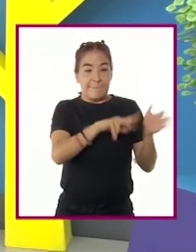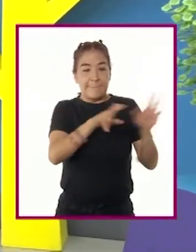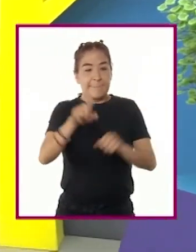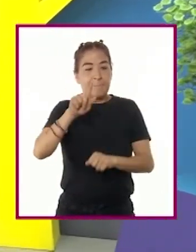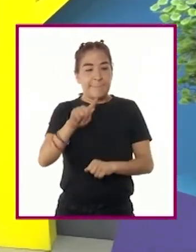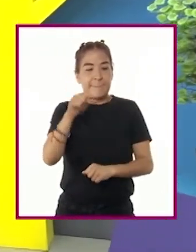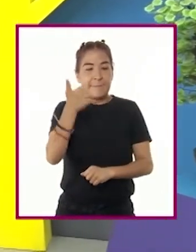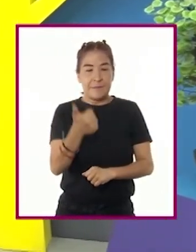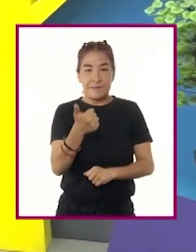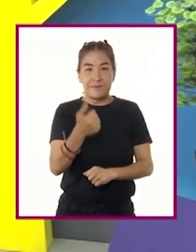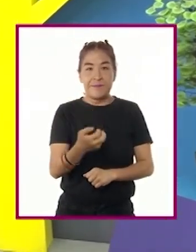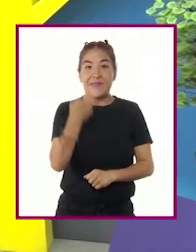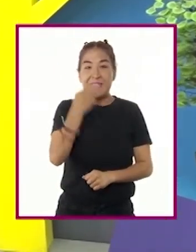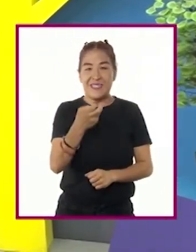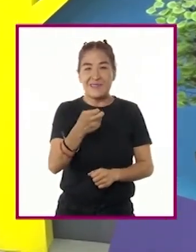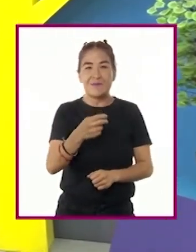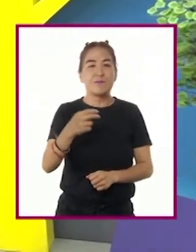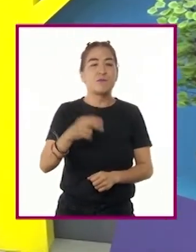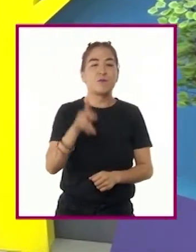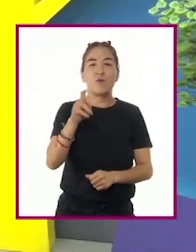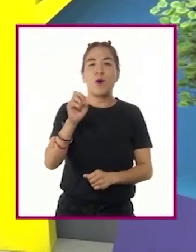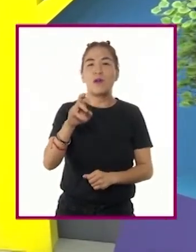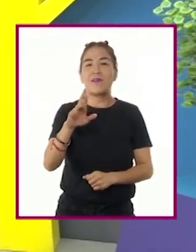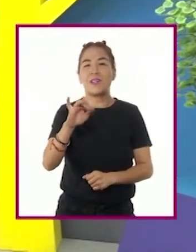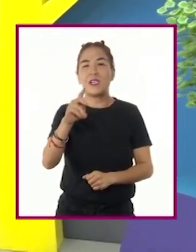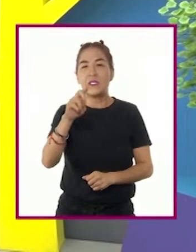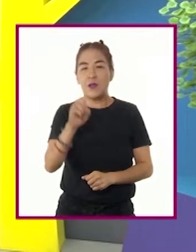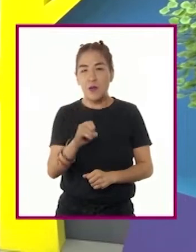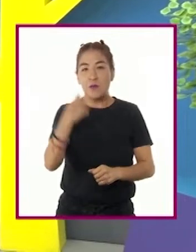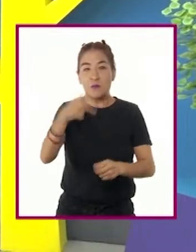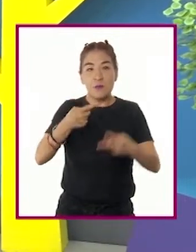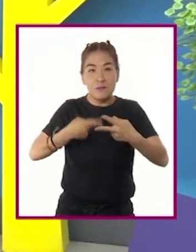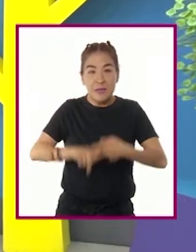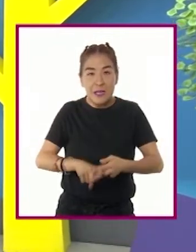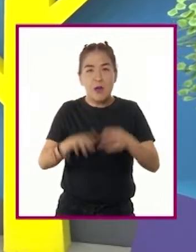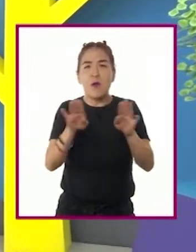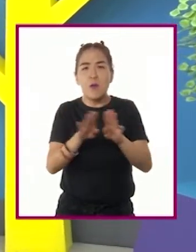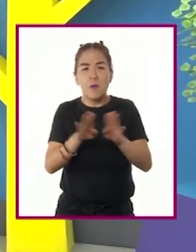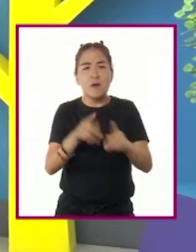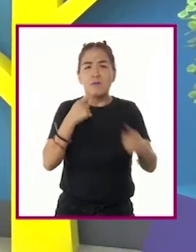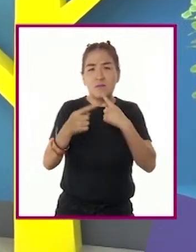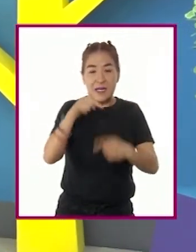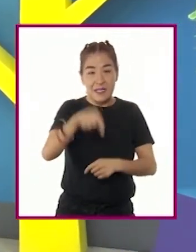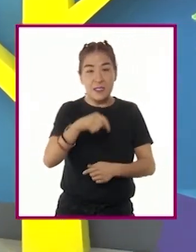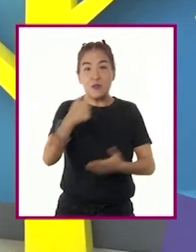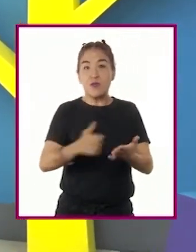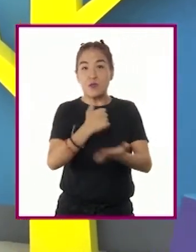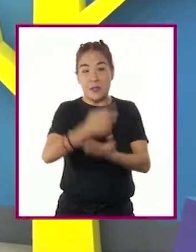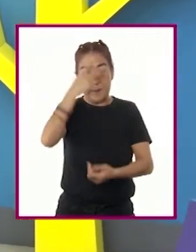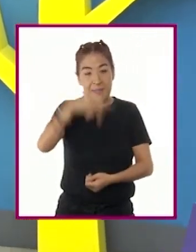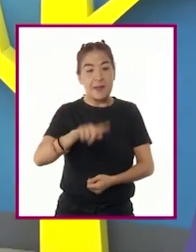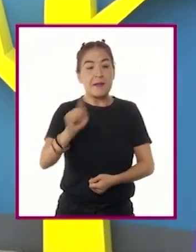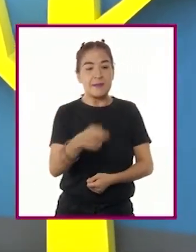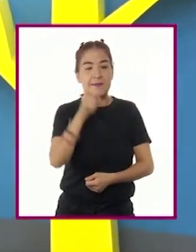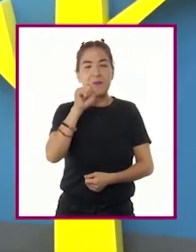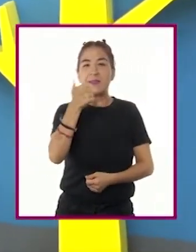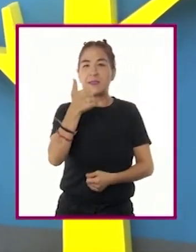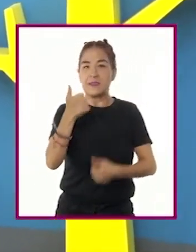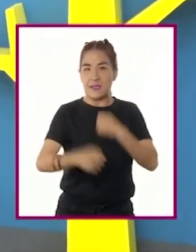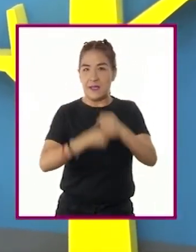es decir, al inicio del Porfiriato, la esperanza de vida en la Ciudad de México era de 26 años.